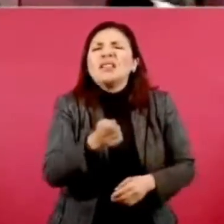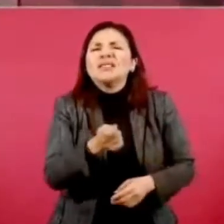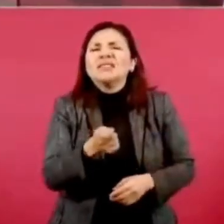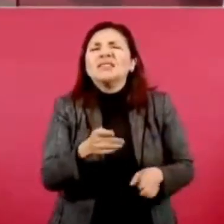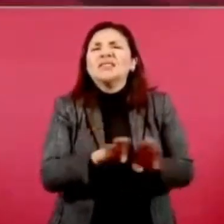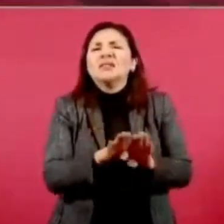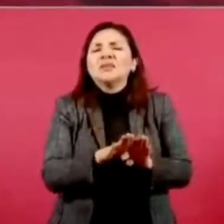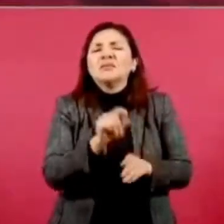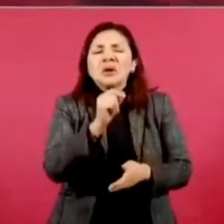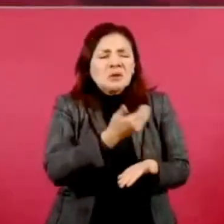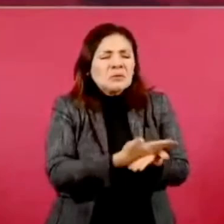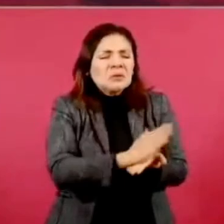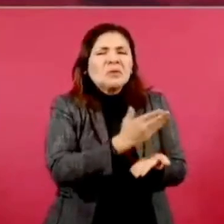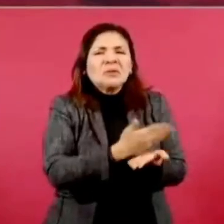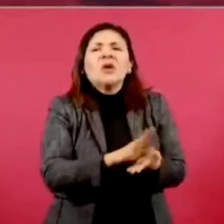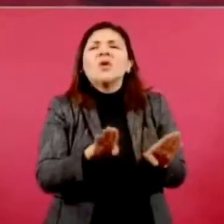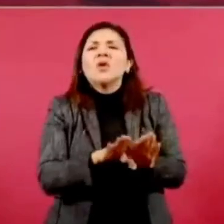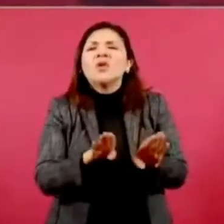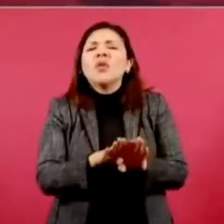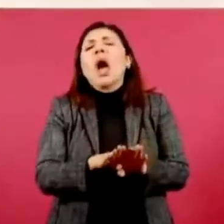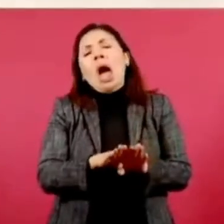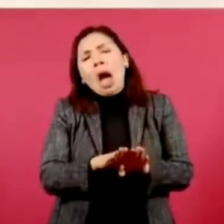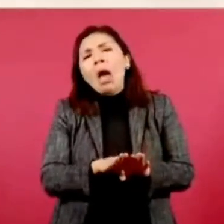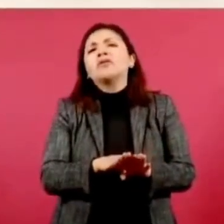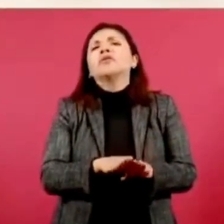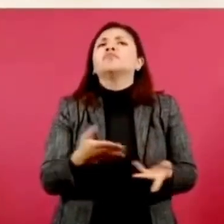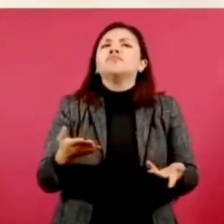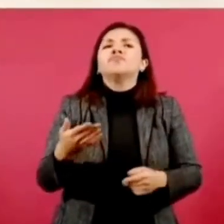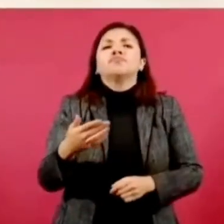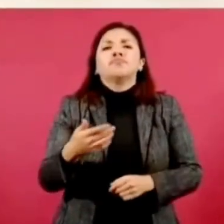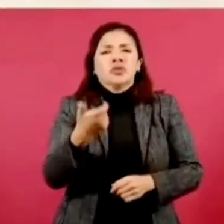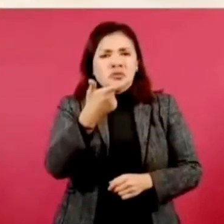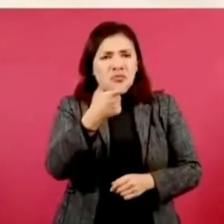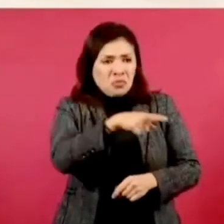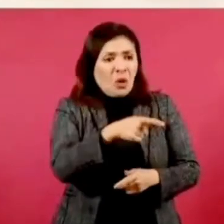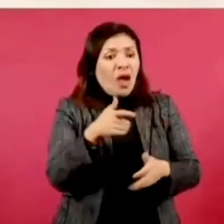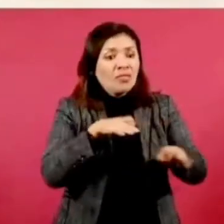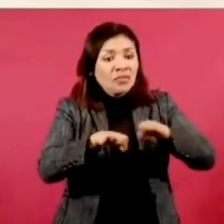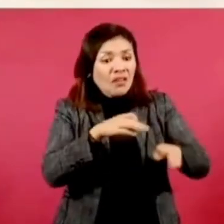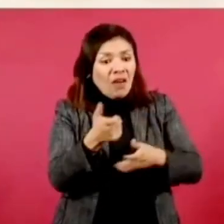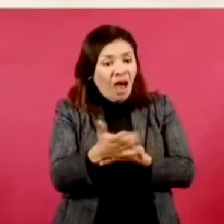los últimos tiempos? Pues sueldos elevadísimos.